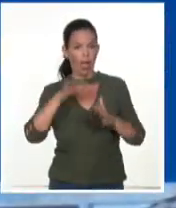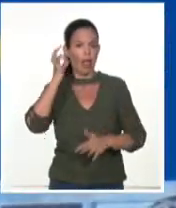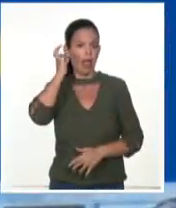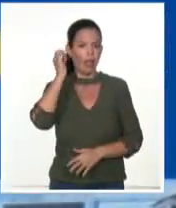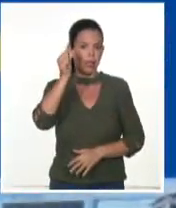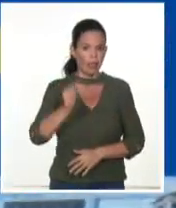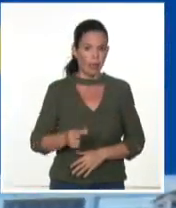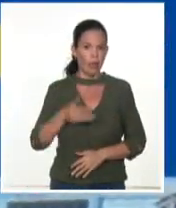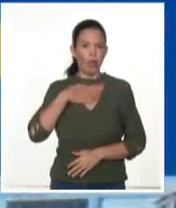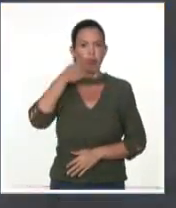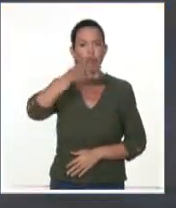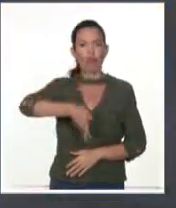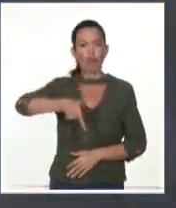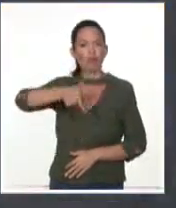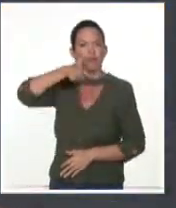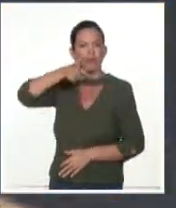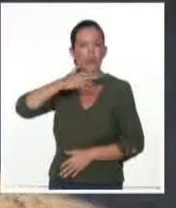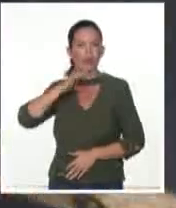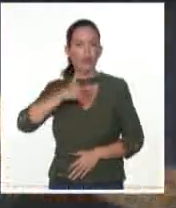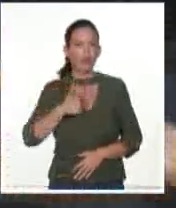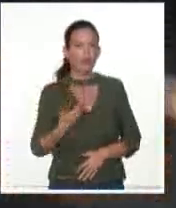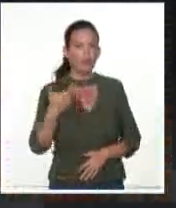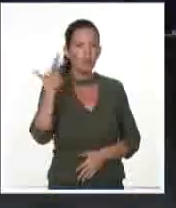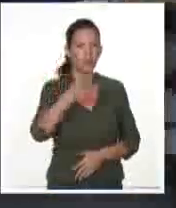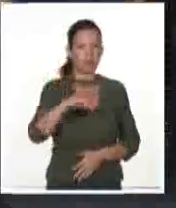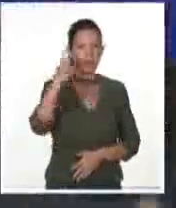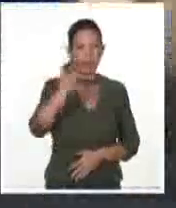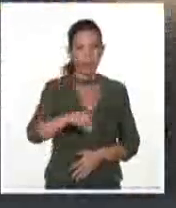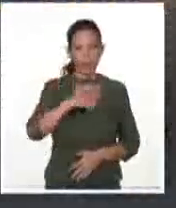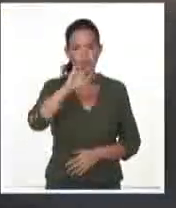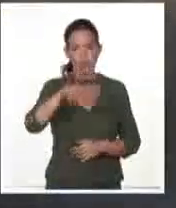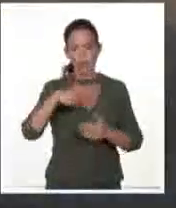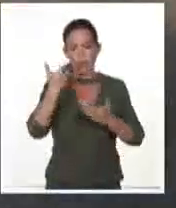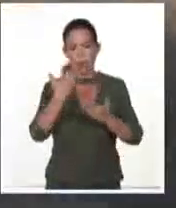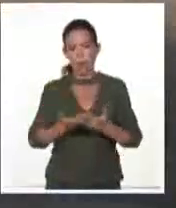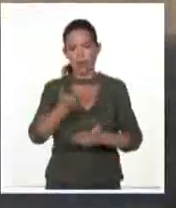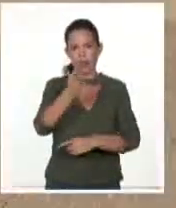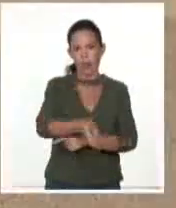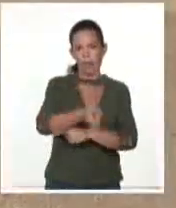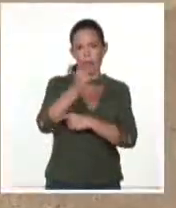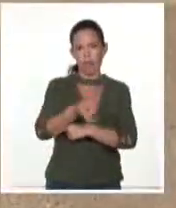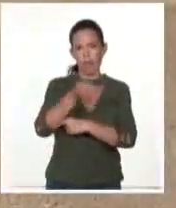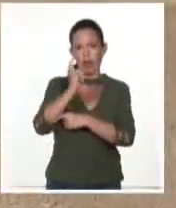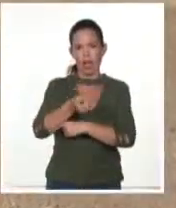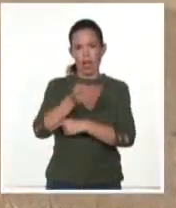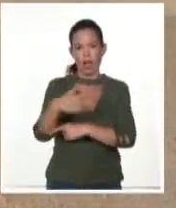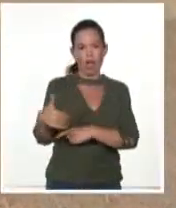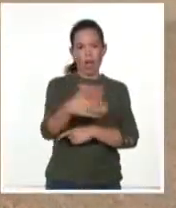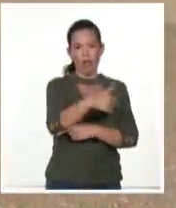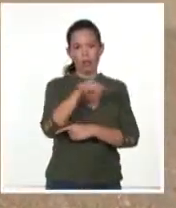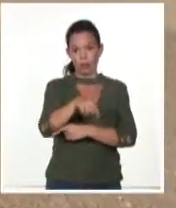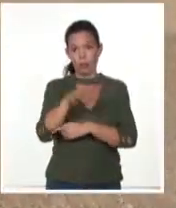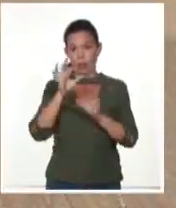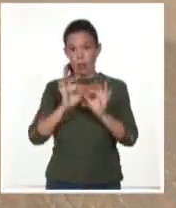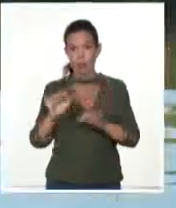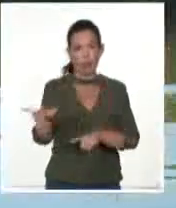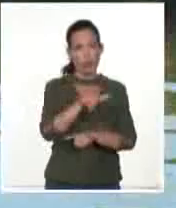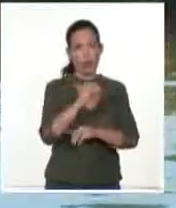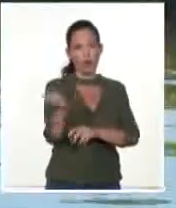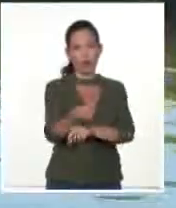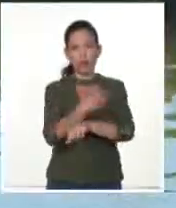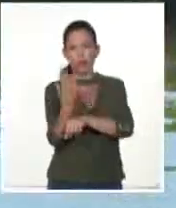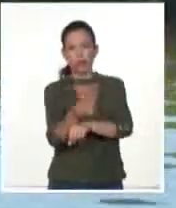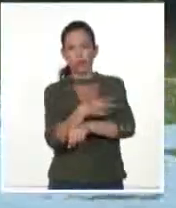presidieron los ejercicios realizados por trabajadores de la empresa pesquera de Mayabeque Pescamay y voluntarios de la Cruz Roja del municipio de Batabanó,